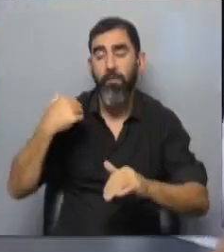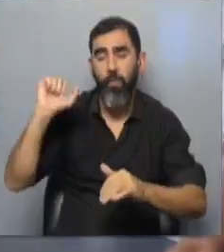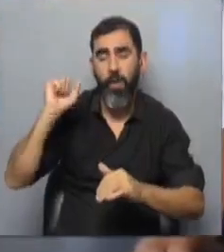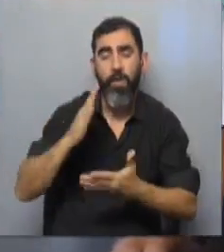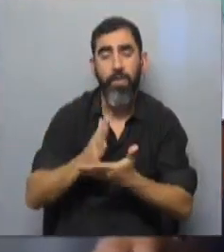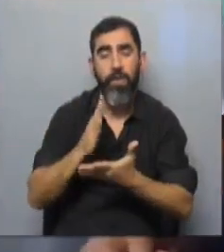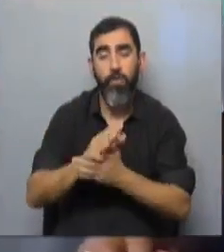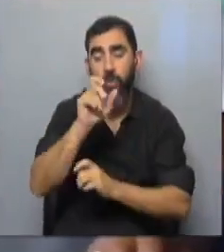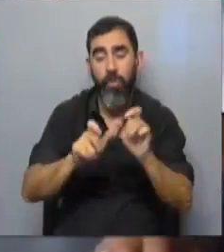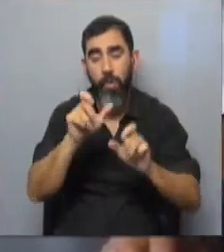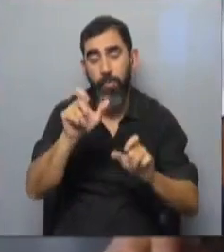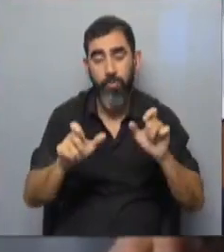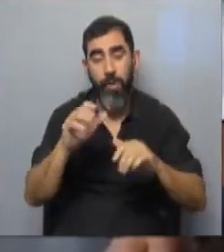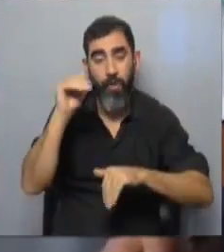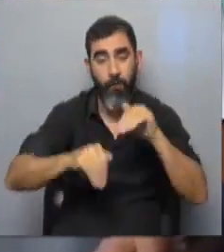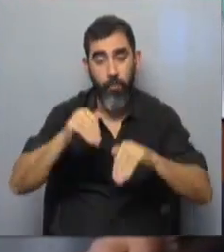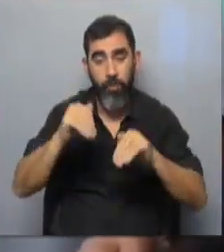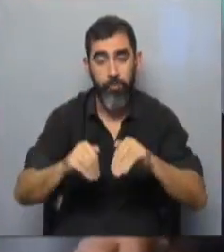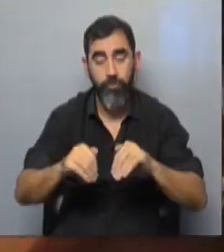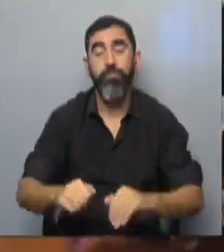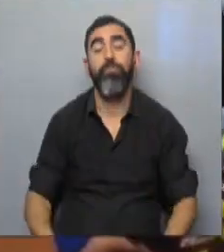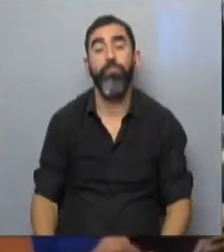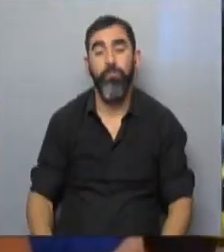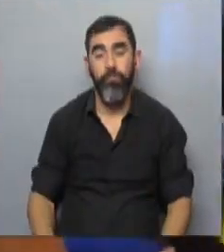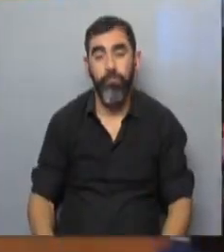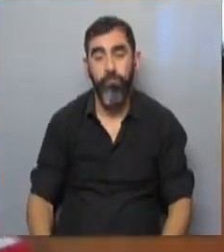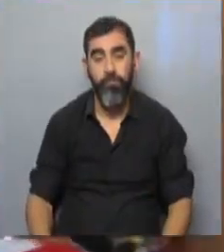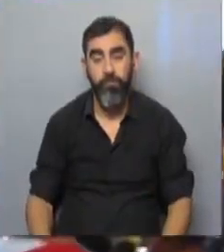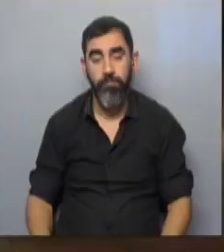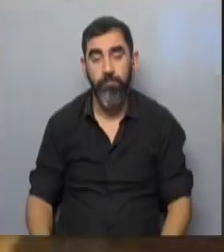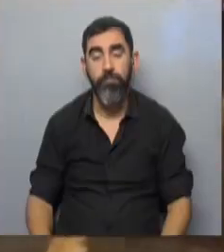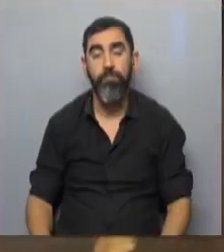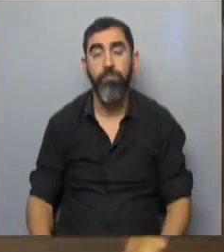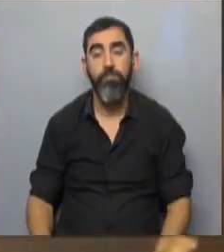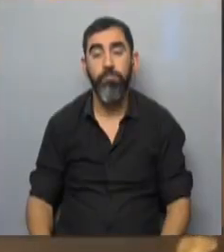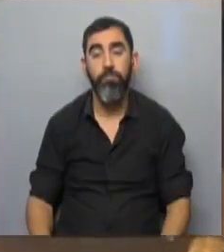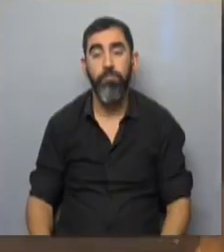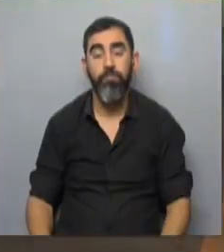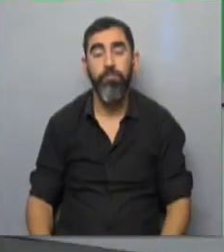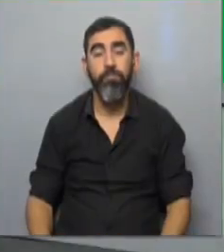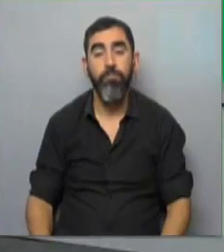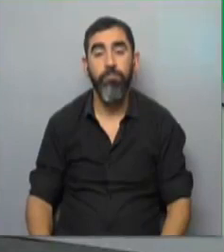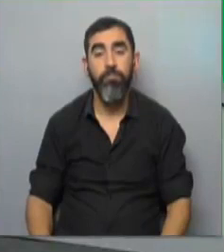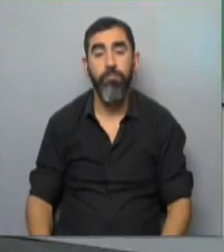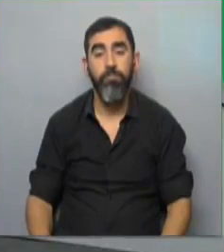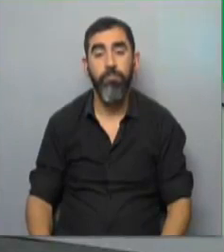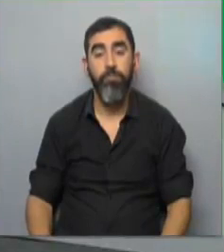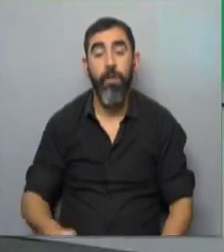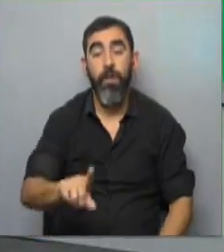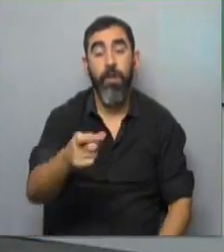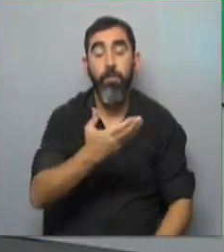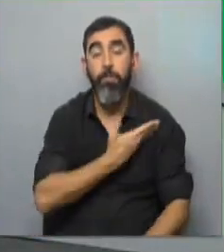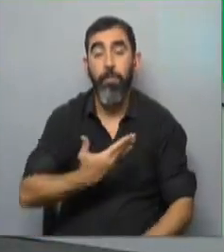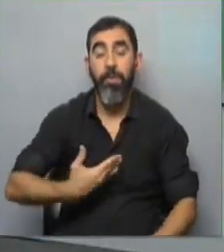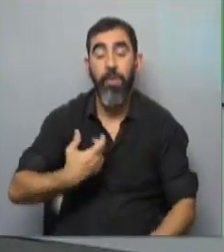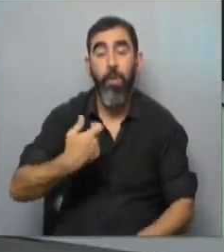ciudadano a participar en la conformación, ejercicio y control del poder político. El ex presidente